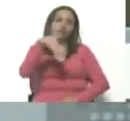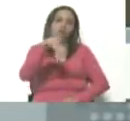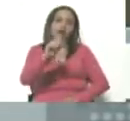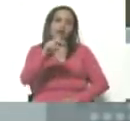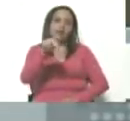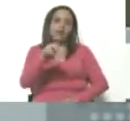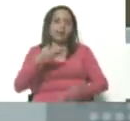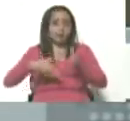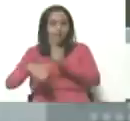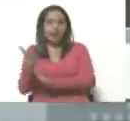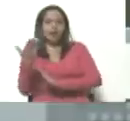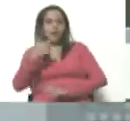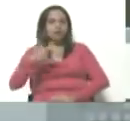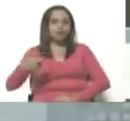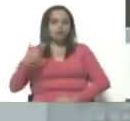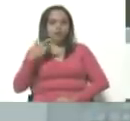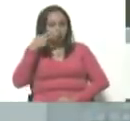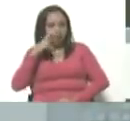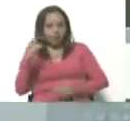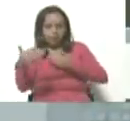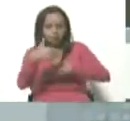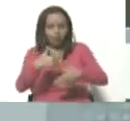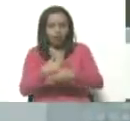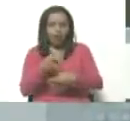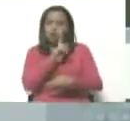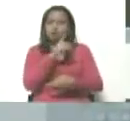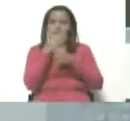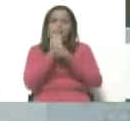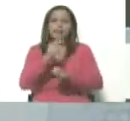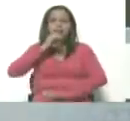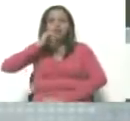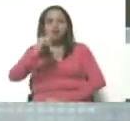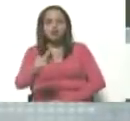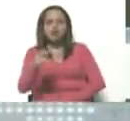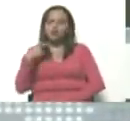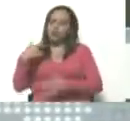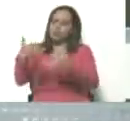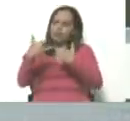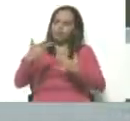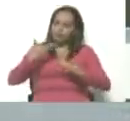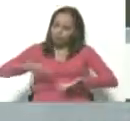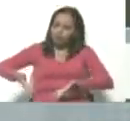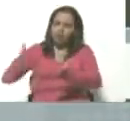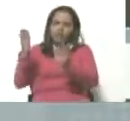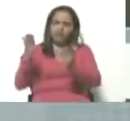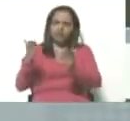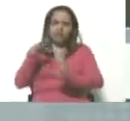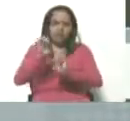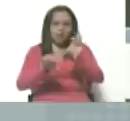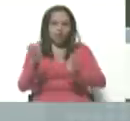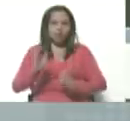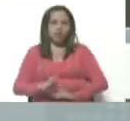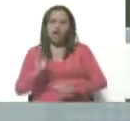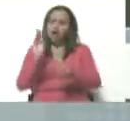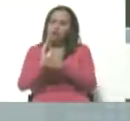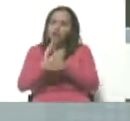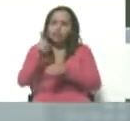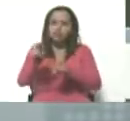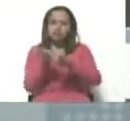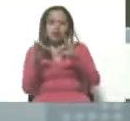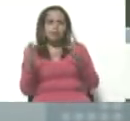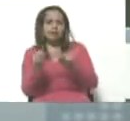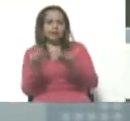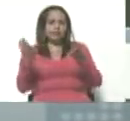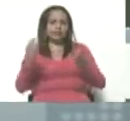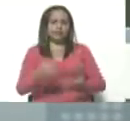Vamos, trochero. No esperes que te denuncien. Sal tú mismo. A cuidar tu familia,